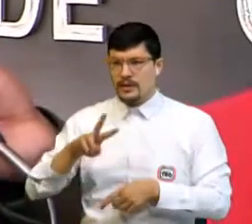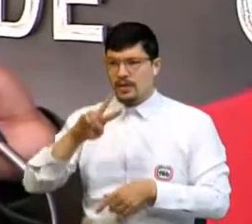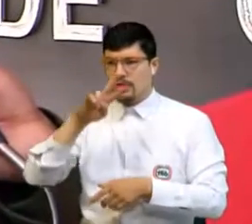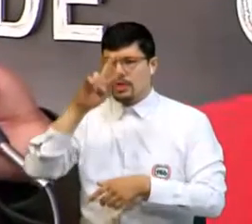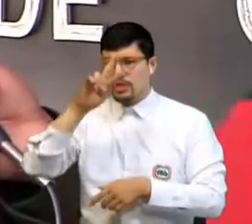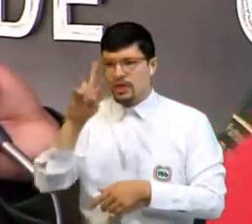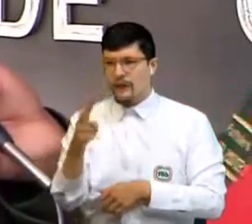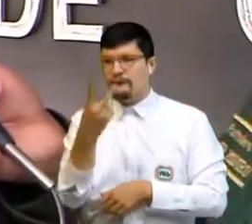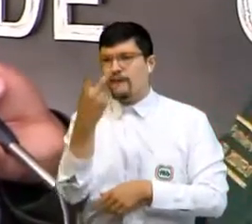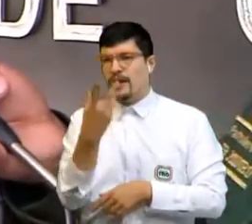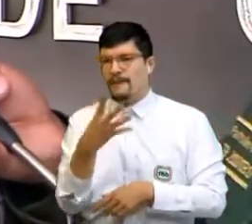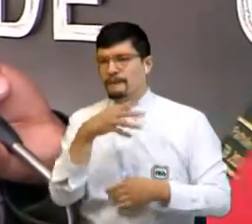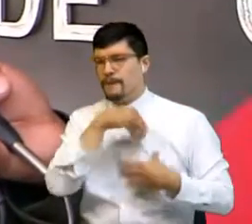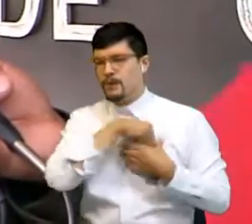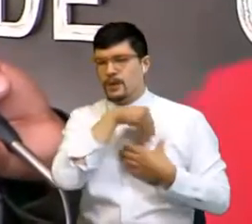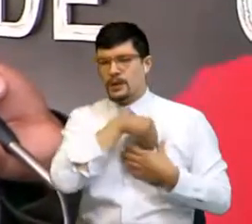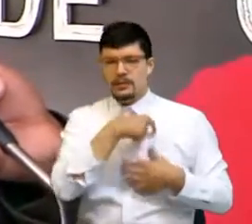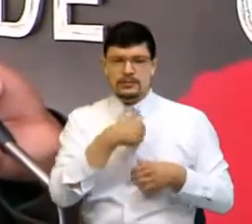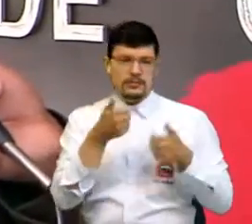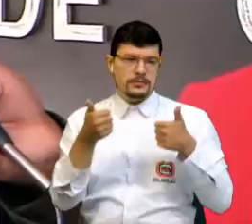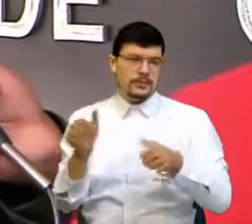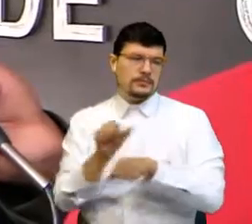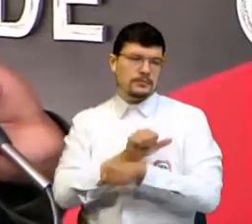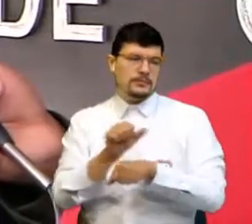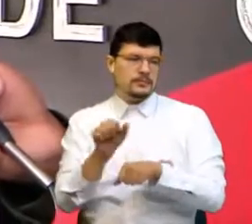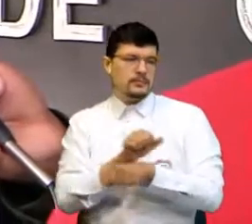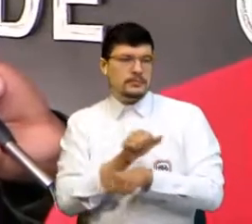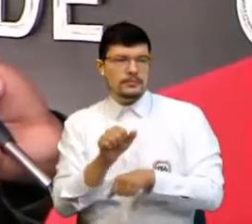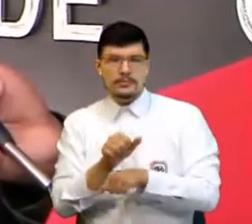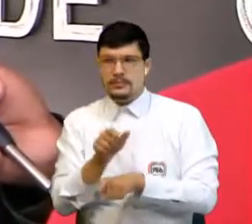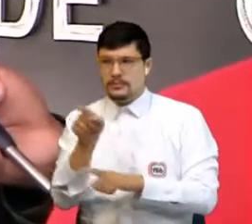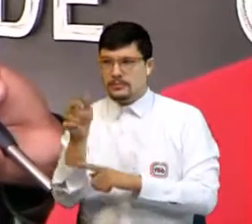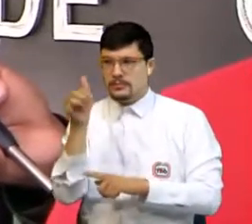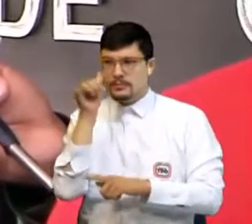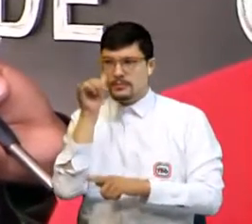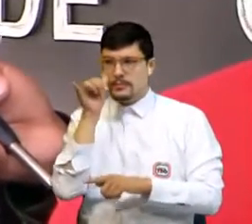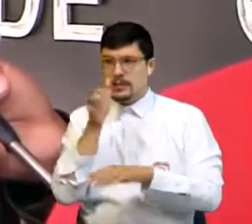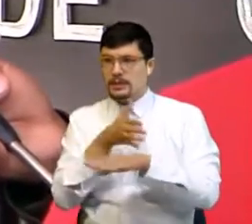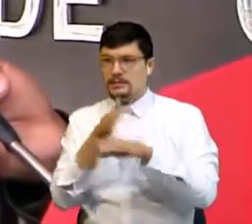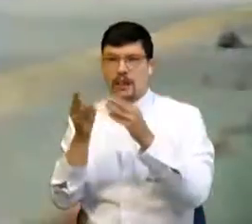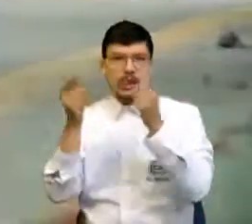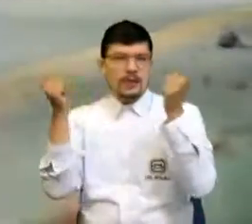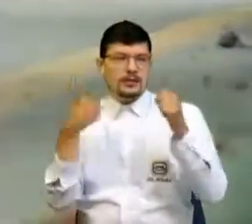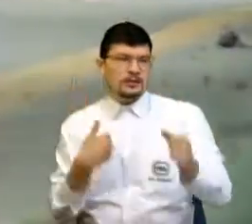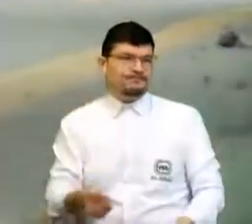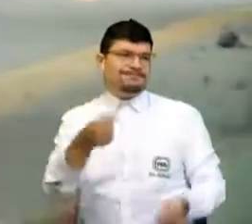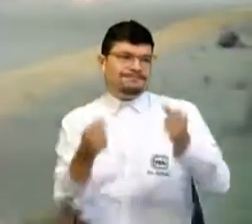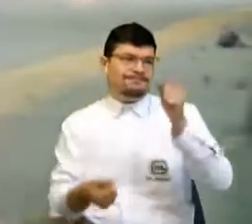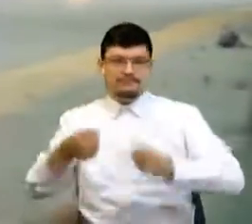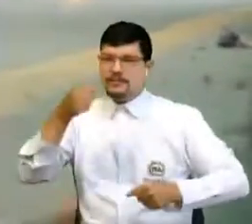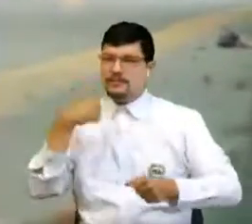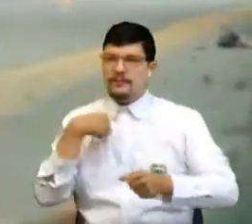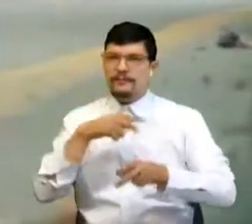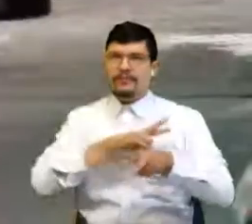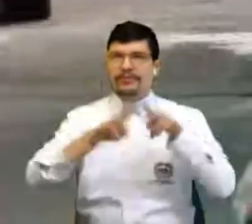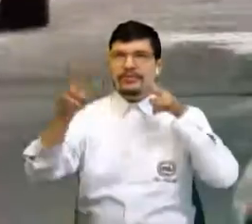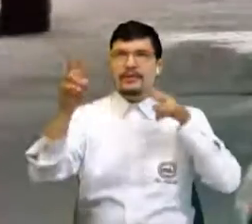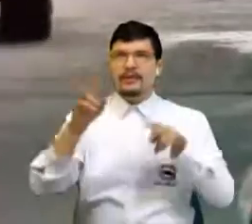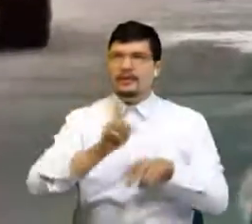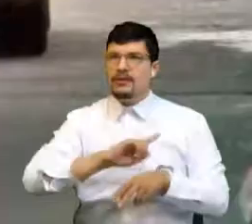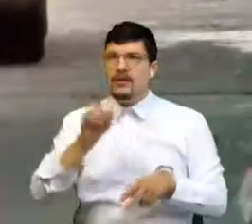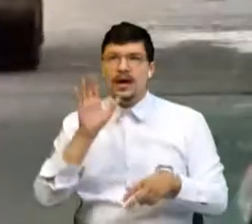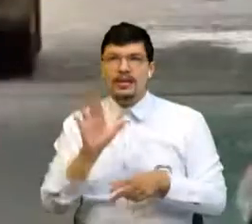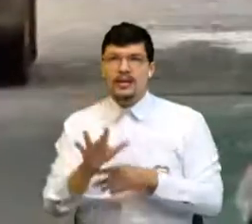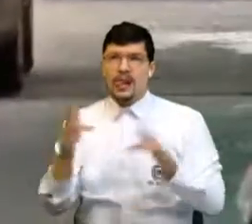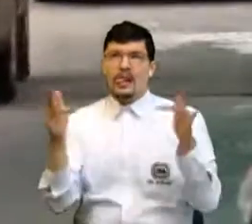que voy bien en mi vehículo mientras está la cámara y después de que la cámara desaparece, pues abuso de la velocidad. Esto no es